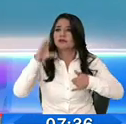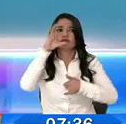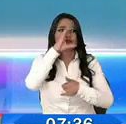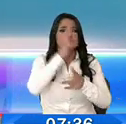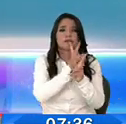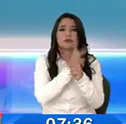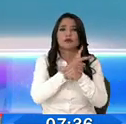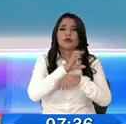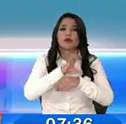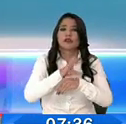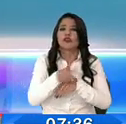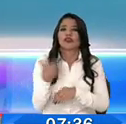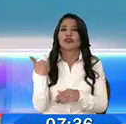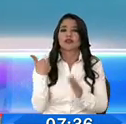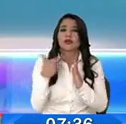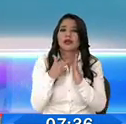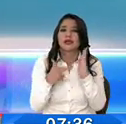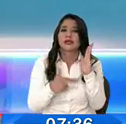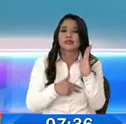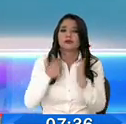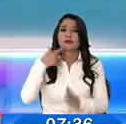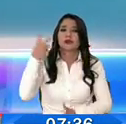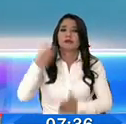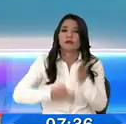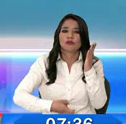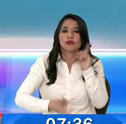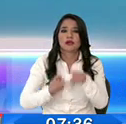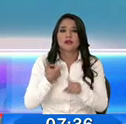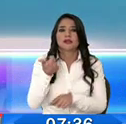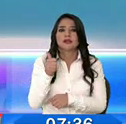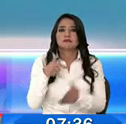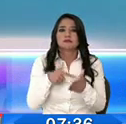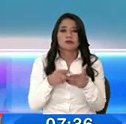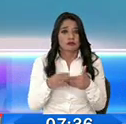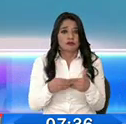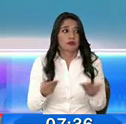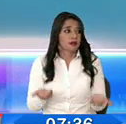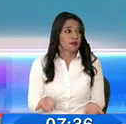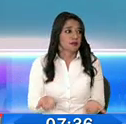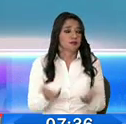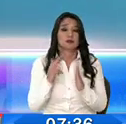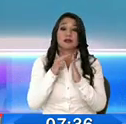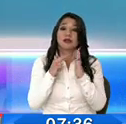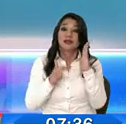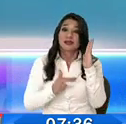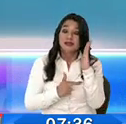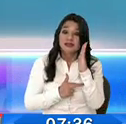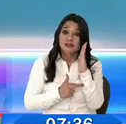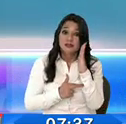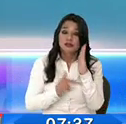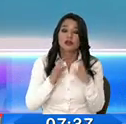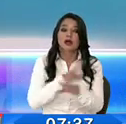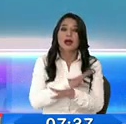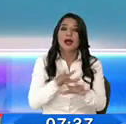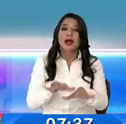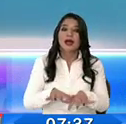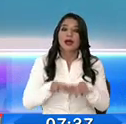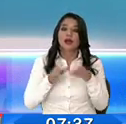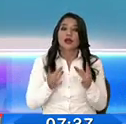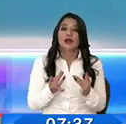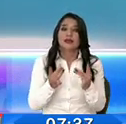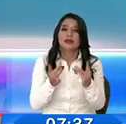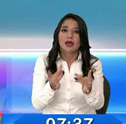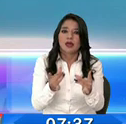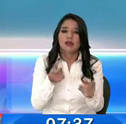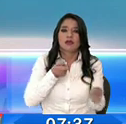productos de ecuatorianos que no tienen registro para multarnos hasta en diez mil dólares y cuando un registros algún registro del de agrocalidad para un